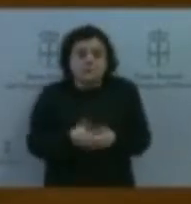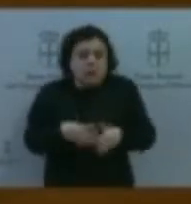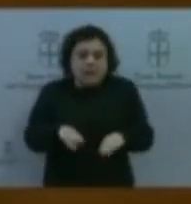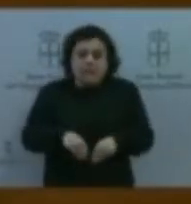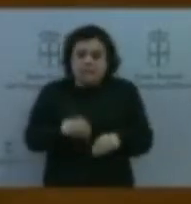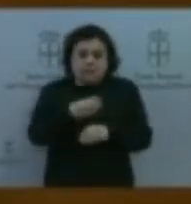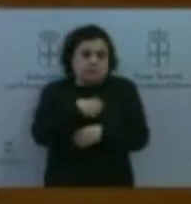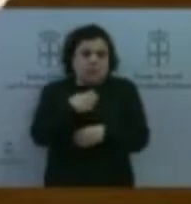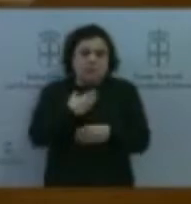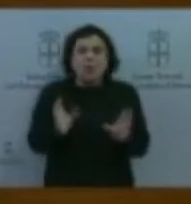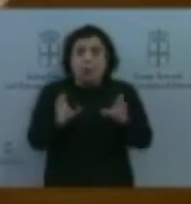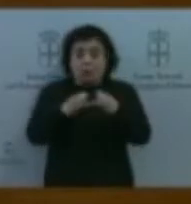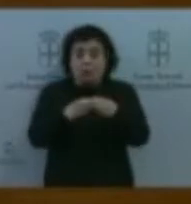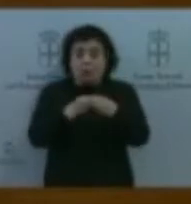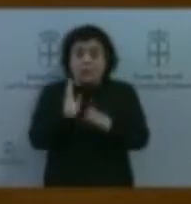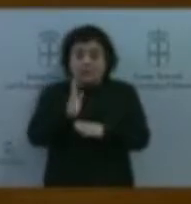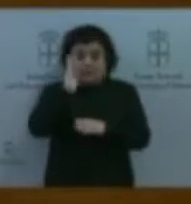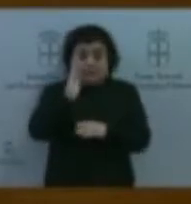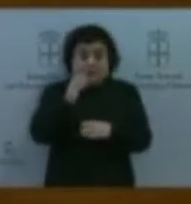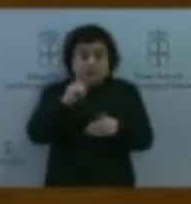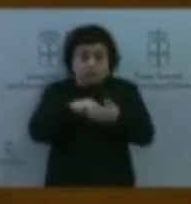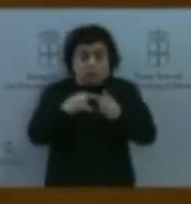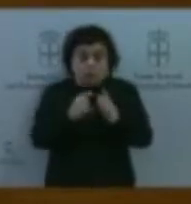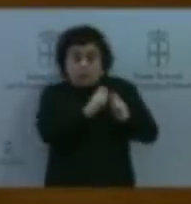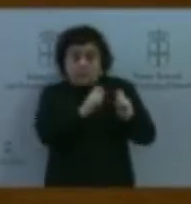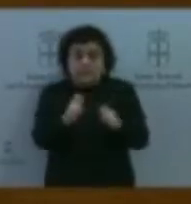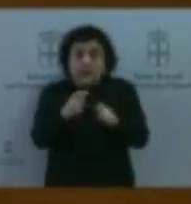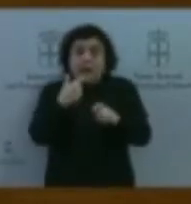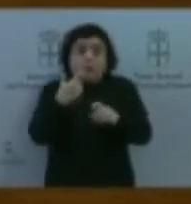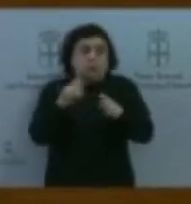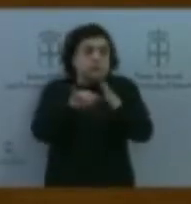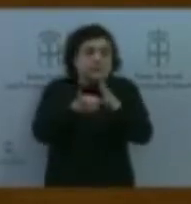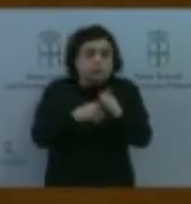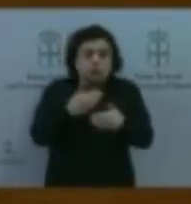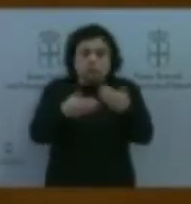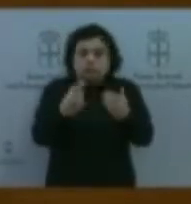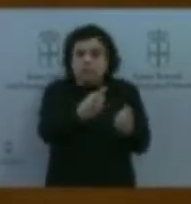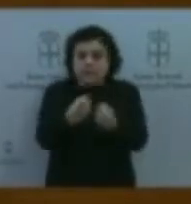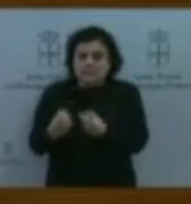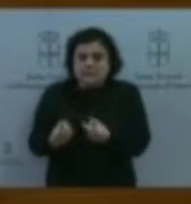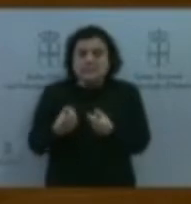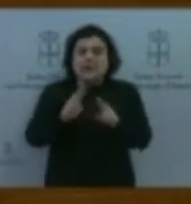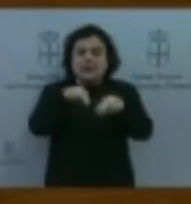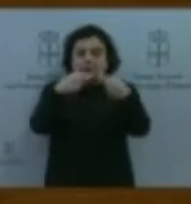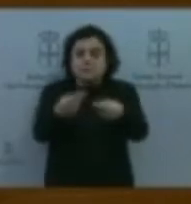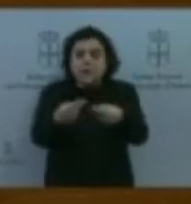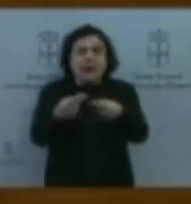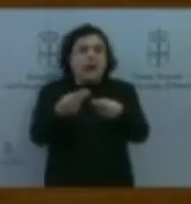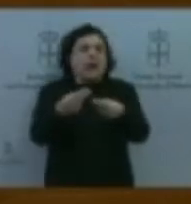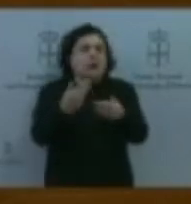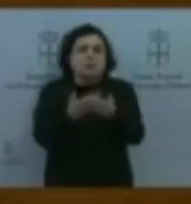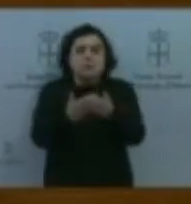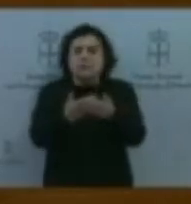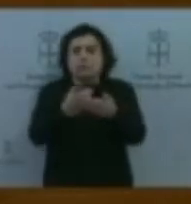soluciones, crédito ampliable hasta cubrir todas las necesidades, más medios para resolver las solicitudes de alquiler, abrir otra convocatoria, atender a familias que estaban ya en